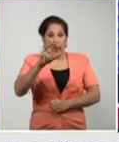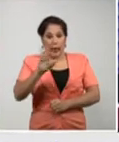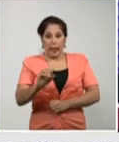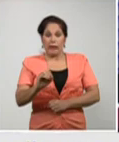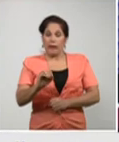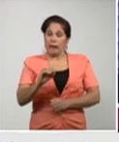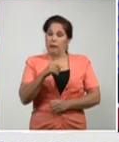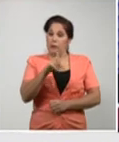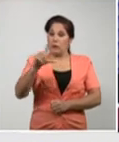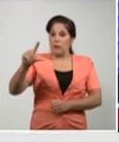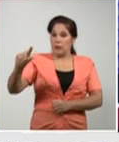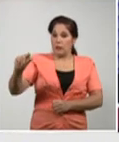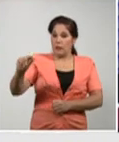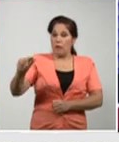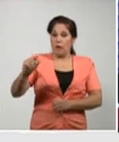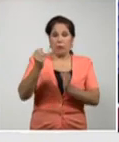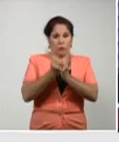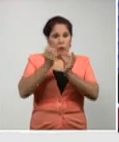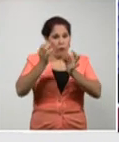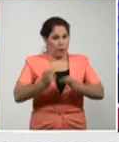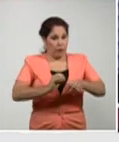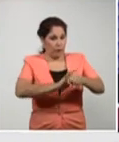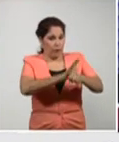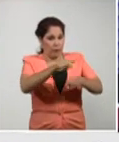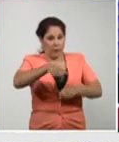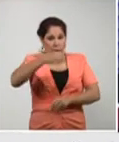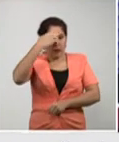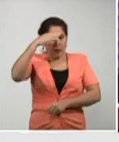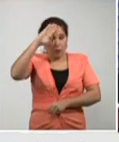países diagnosticados con la enfermedad,